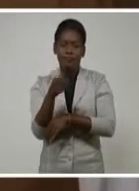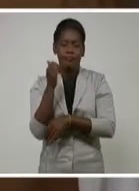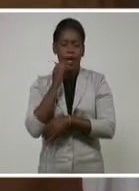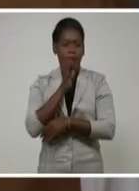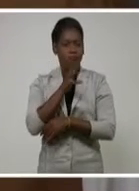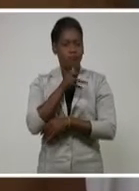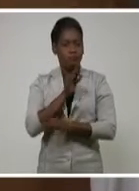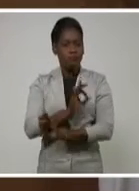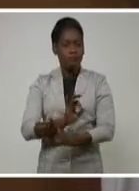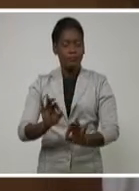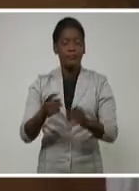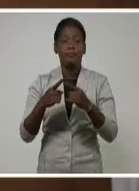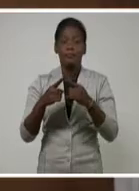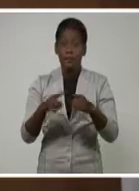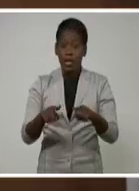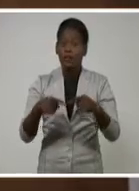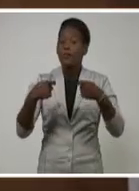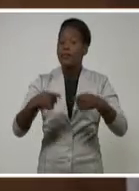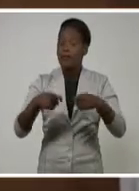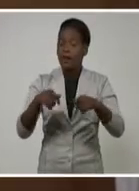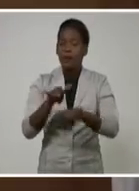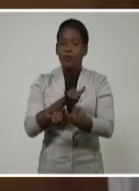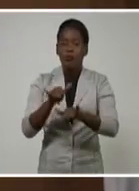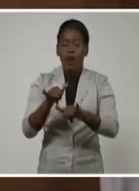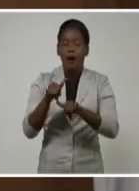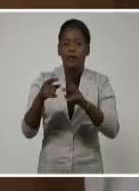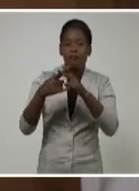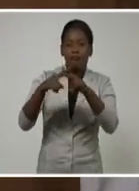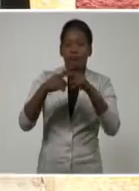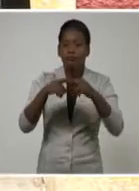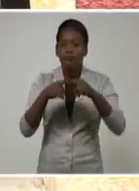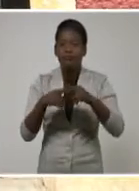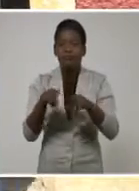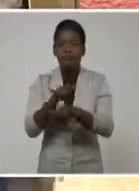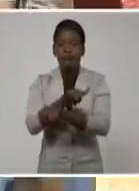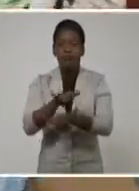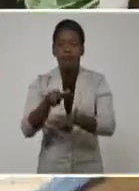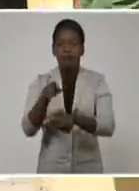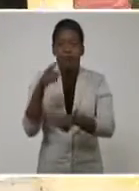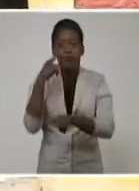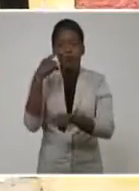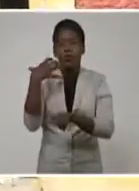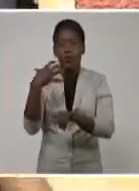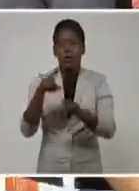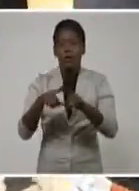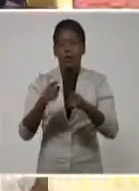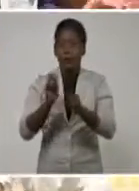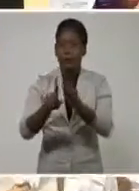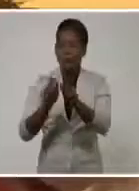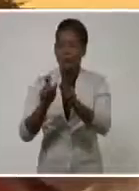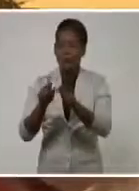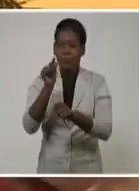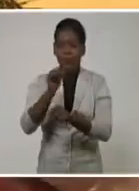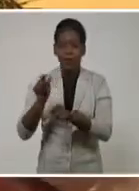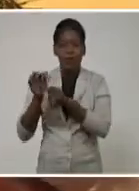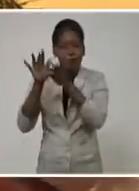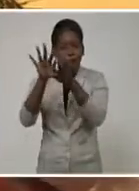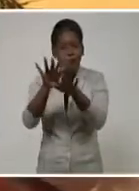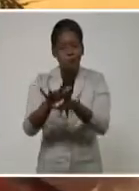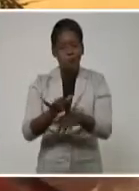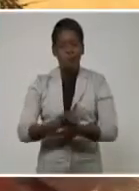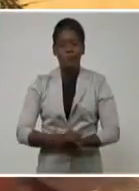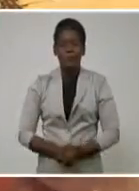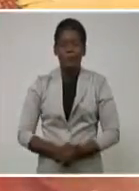por supuesto, asimilando otras funciones que en realidad son tan importantes como la Plaza del Mercado. Entre ellas está